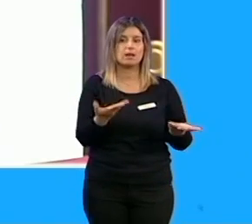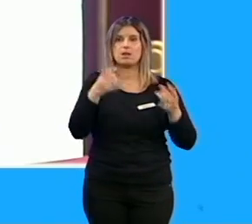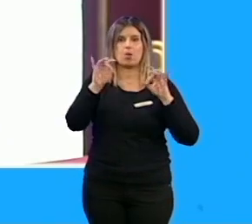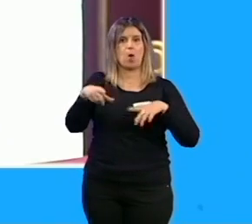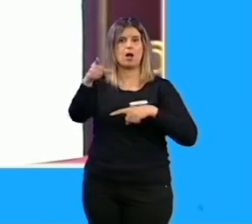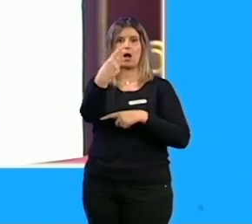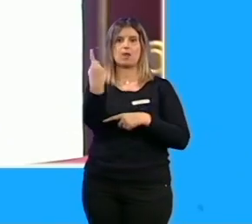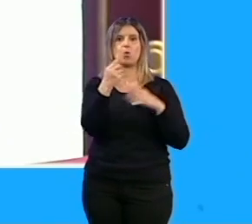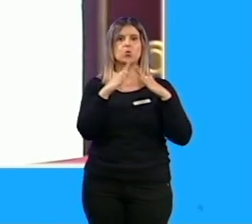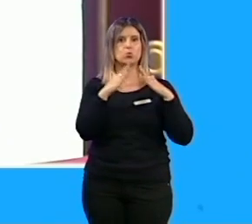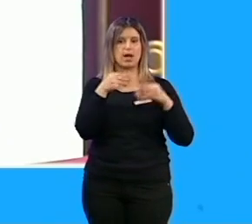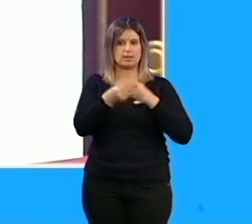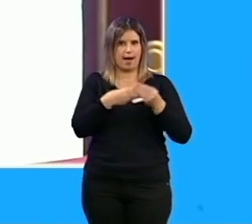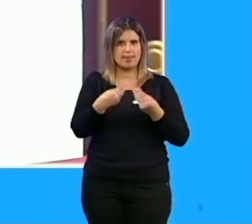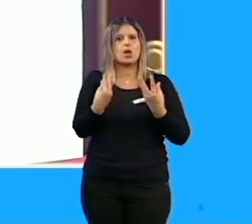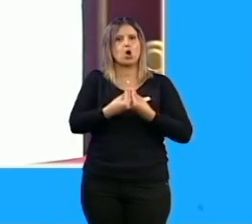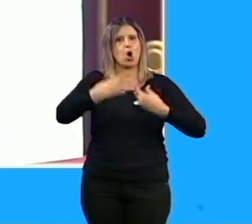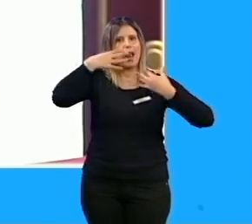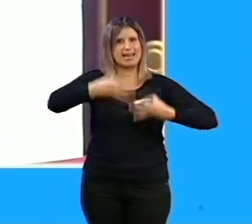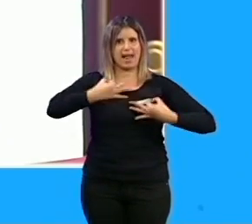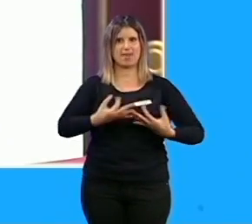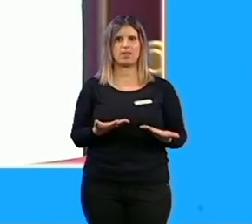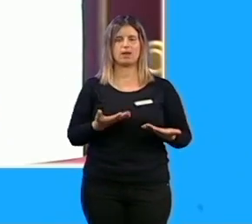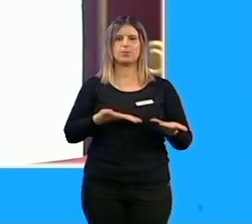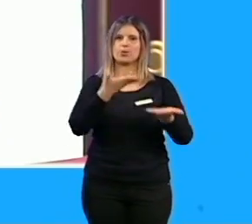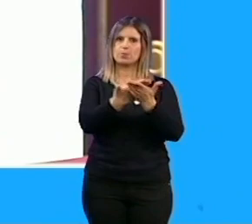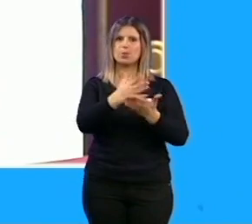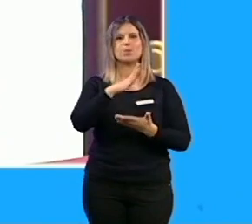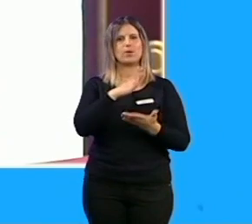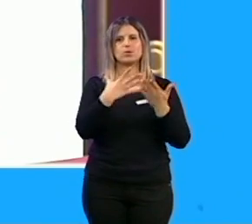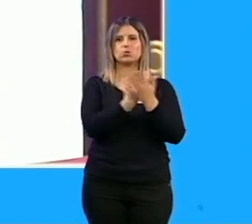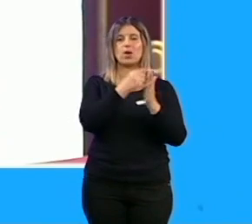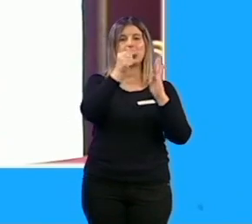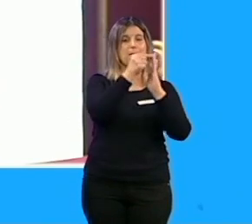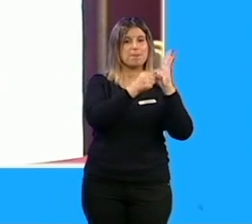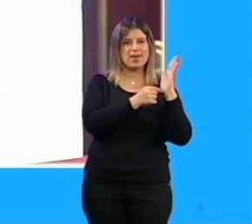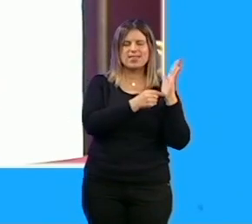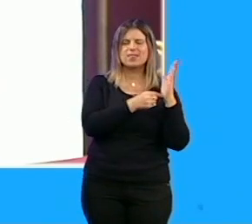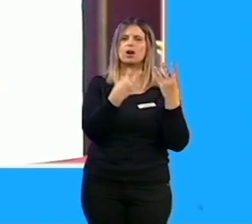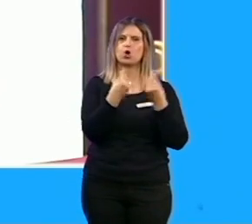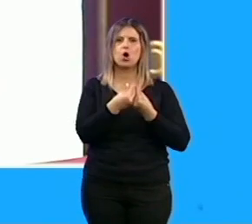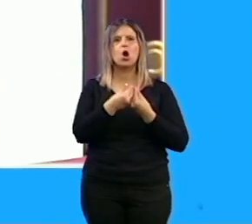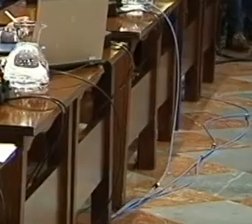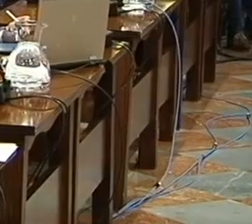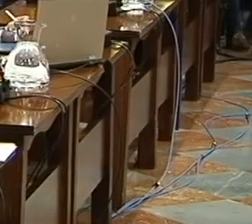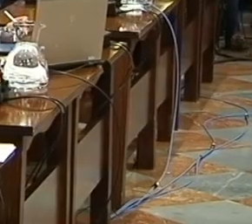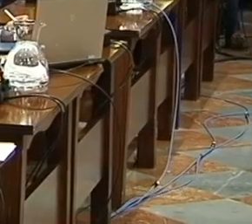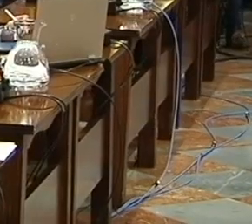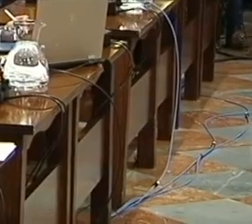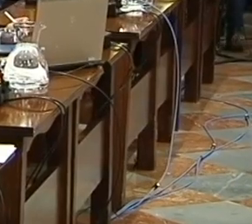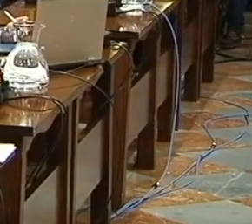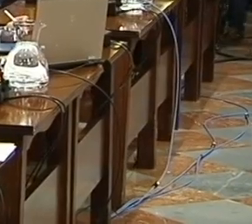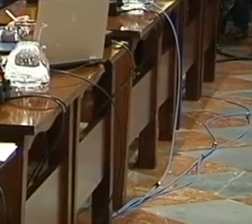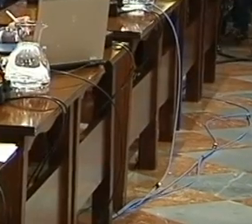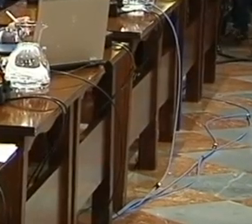casas. Seamos realistas. Os pido, por favor, que todas las medidas que se trasladen sean realistas y sean valoradas. En su